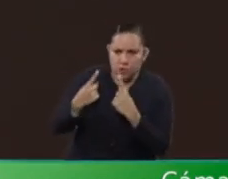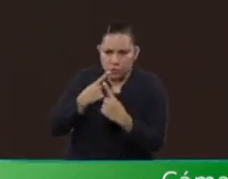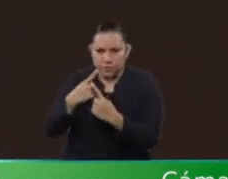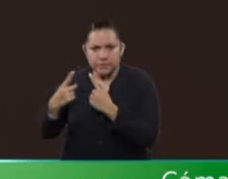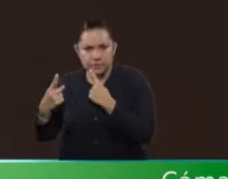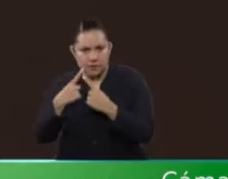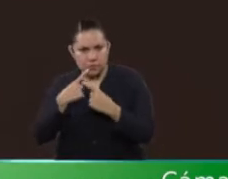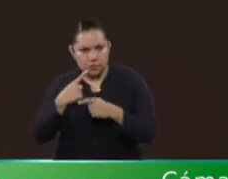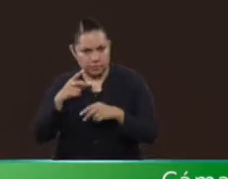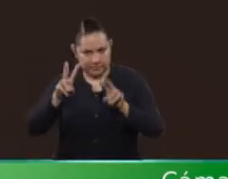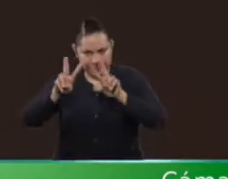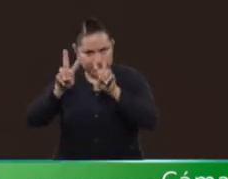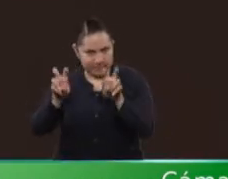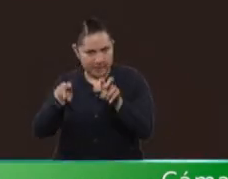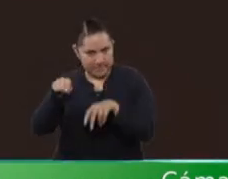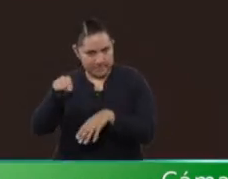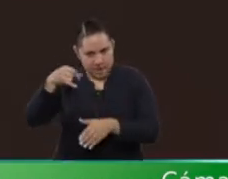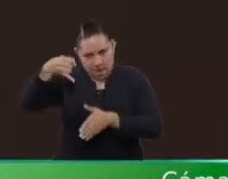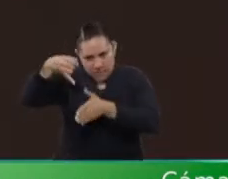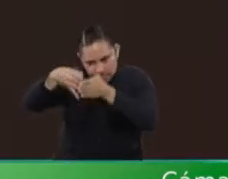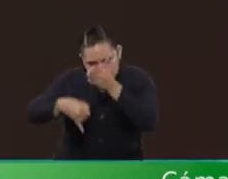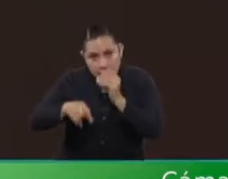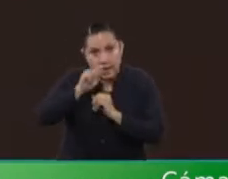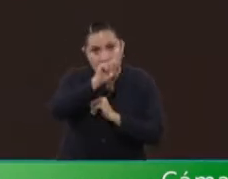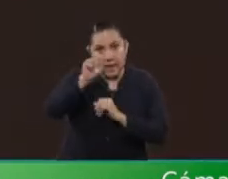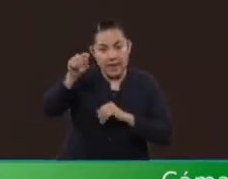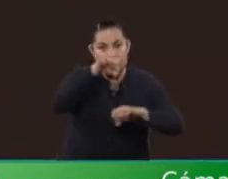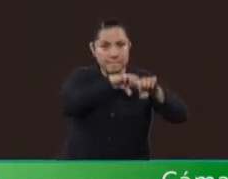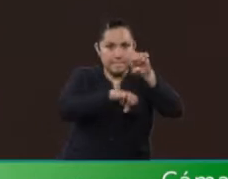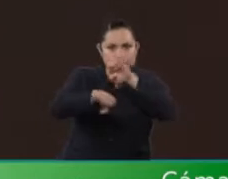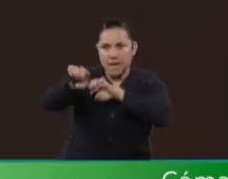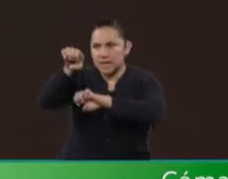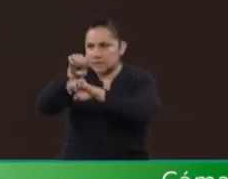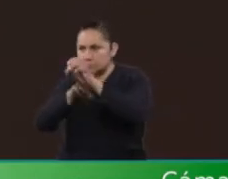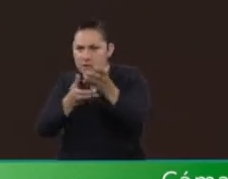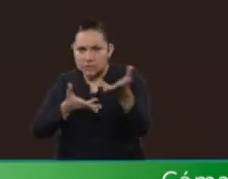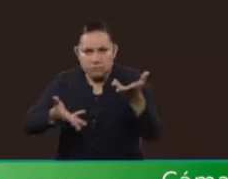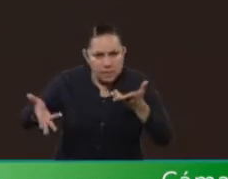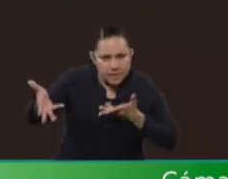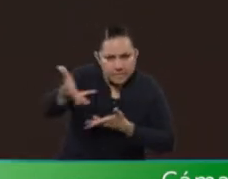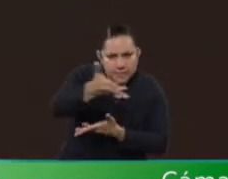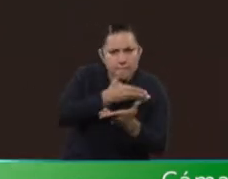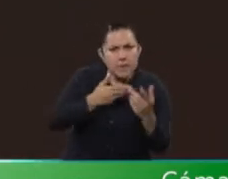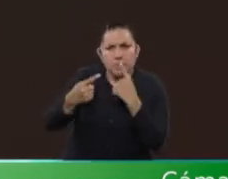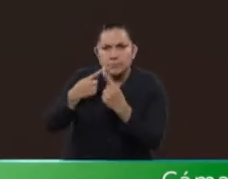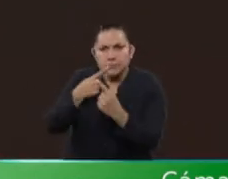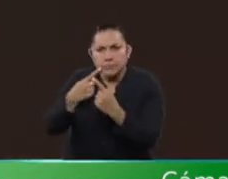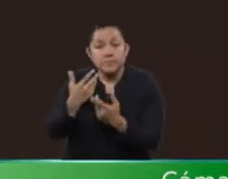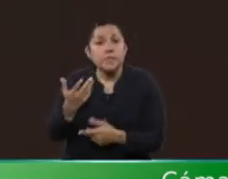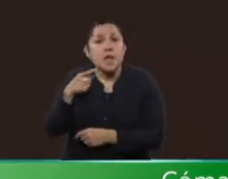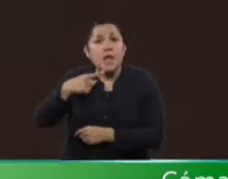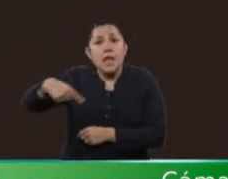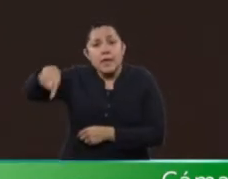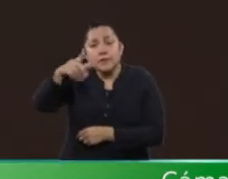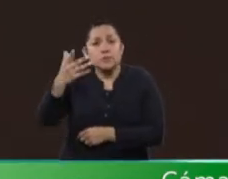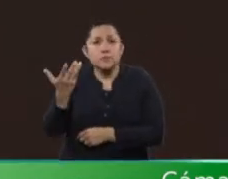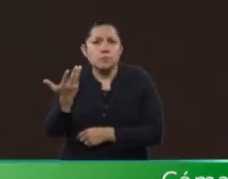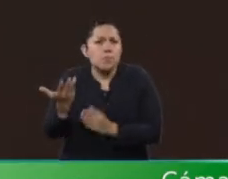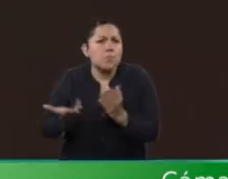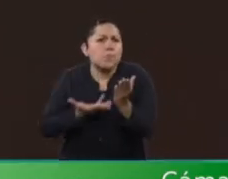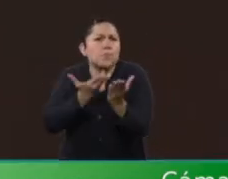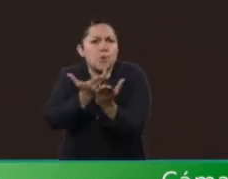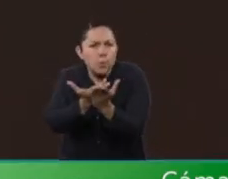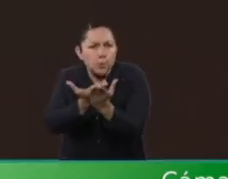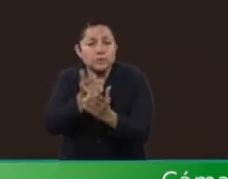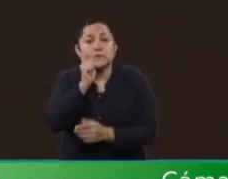más profundo y tardado con las cámaras empresariales, que lo que proponían es que no fuera un porcentaje de